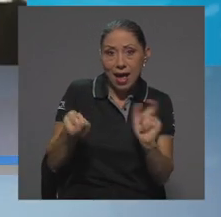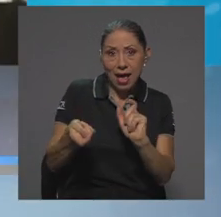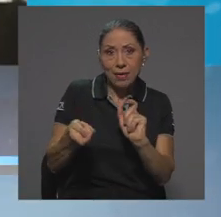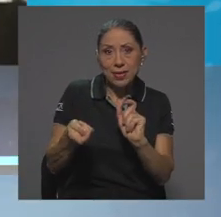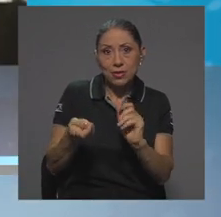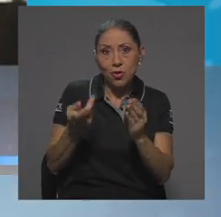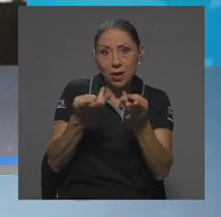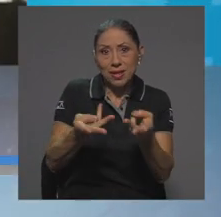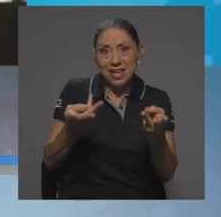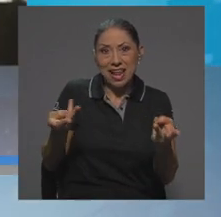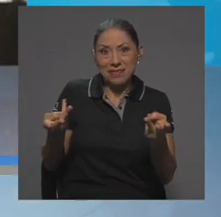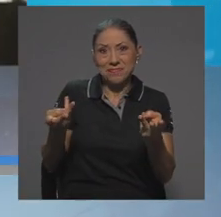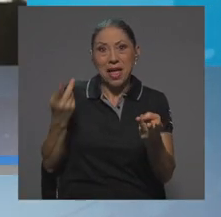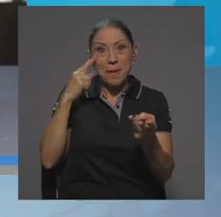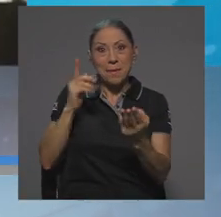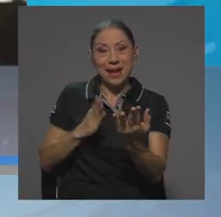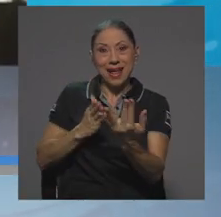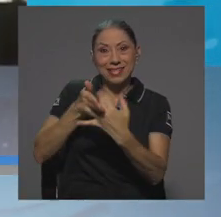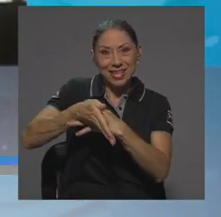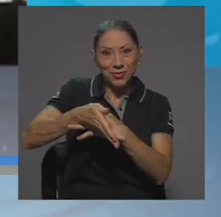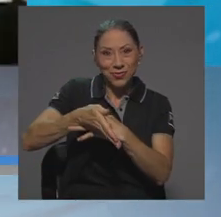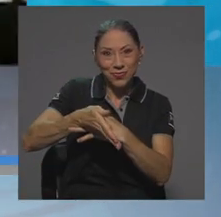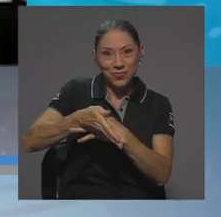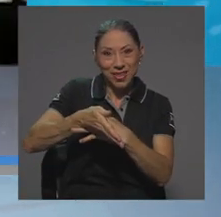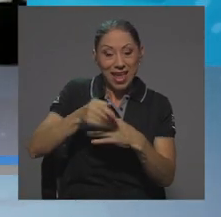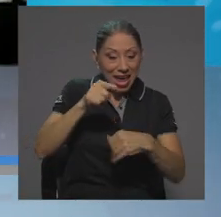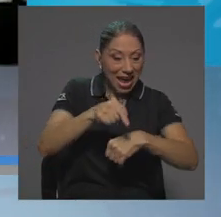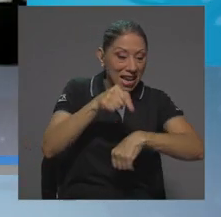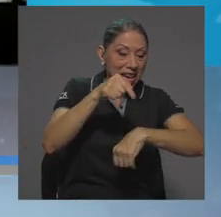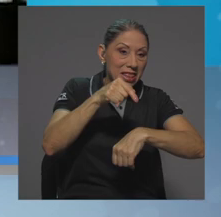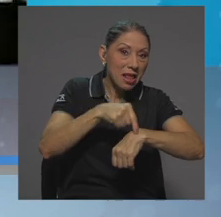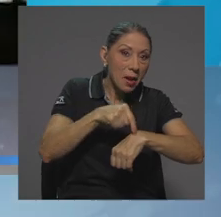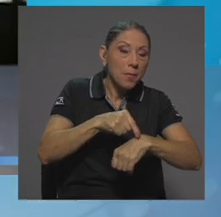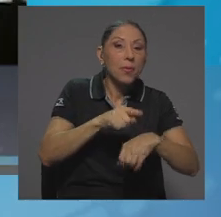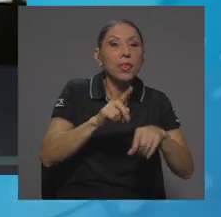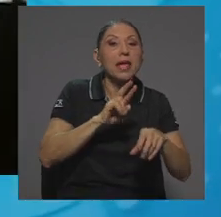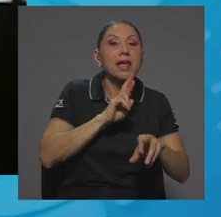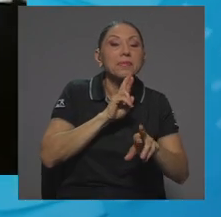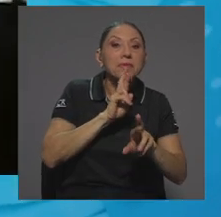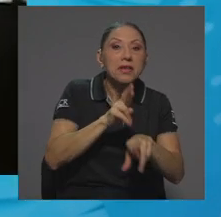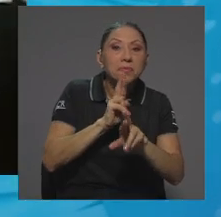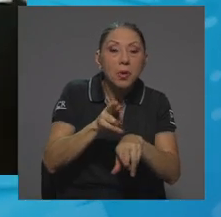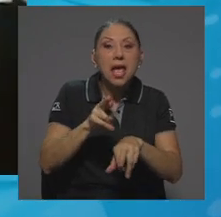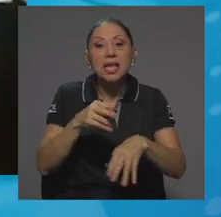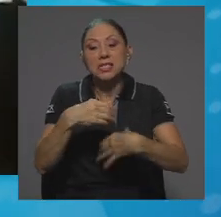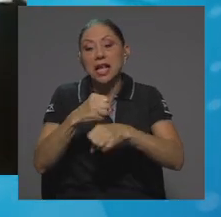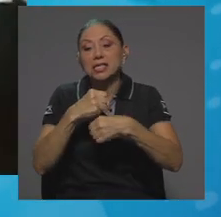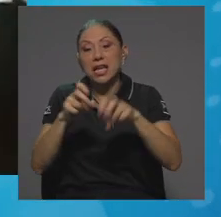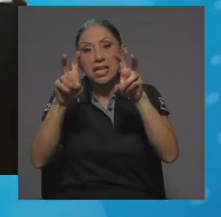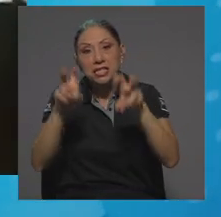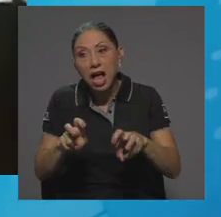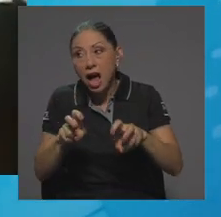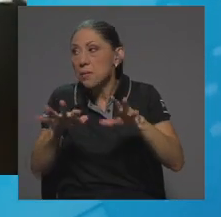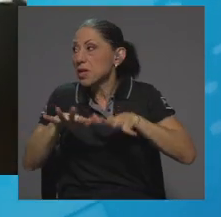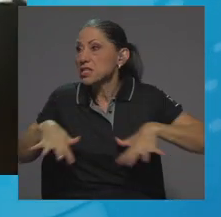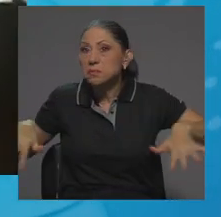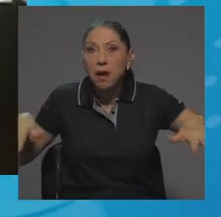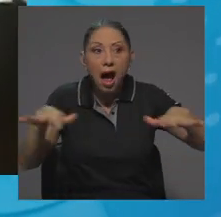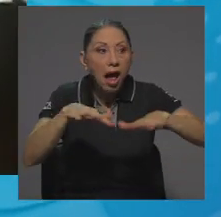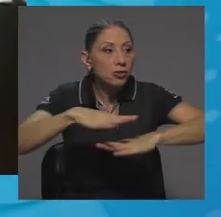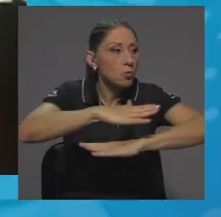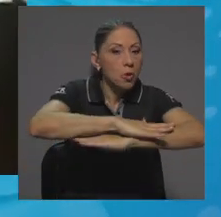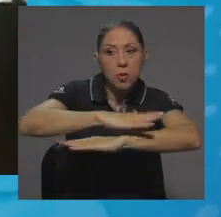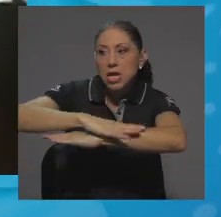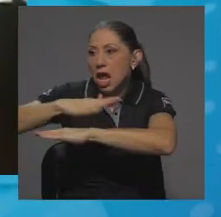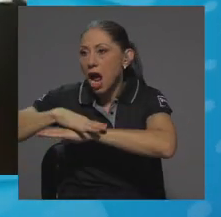material como tal, en la presentación del material, en el registro de la respuesta, en el tiempo de ejecución y en las condiciones de acceso al espacio físico. También hay